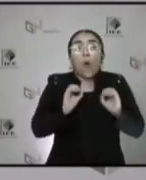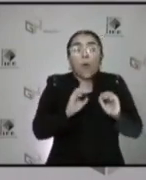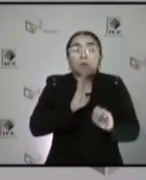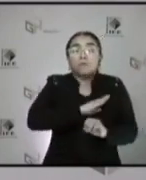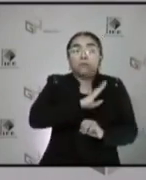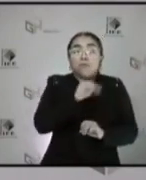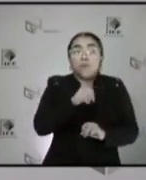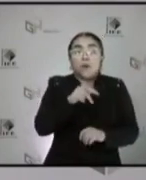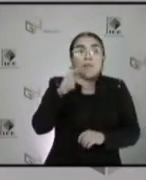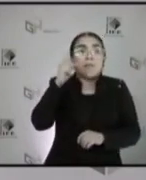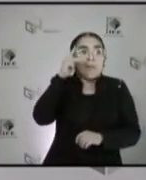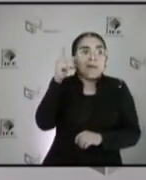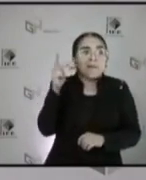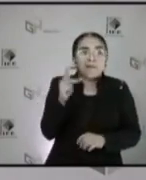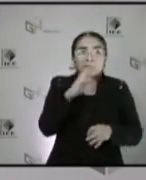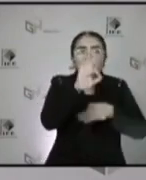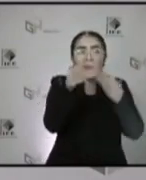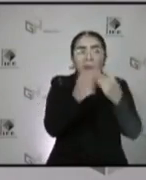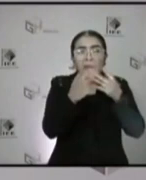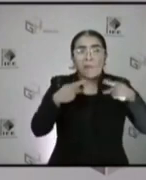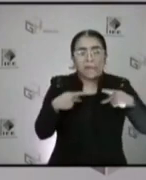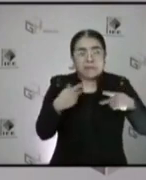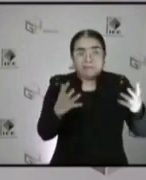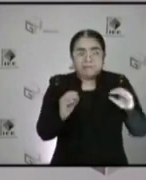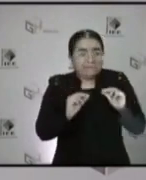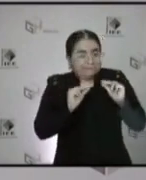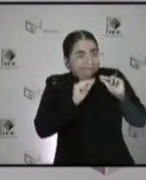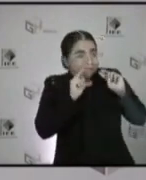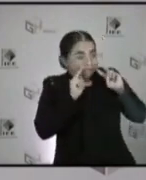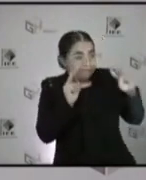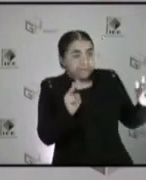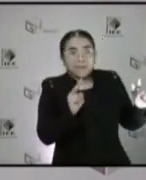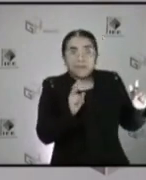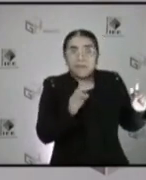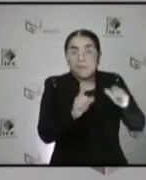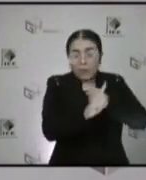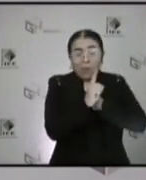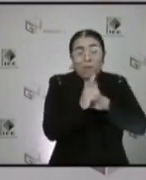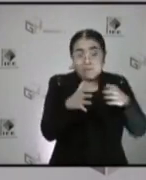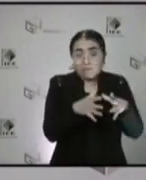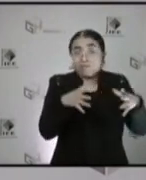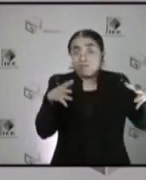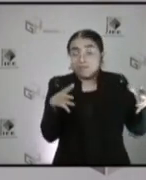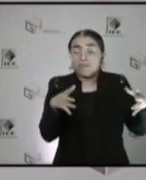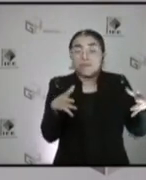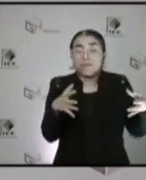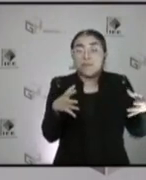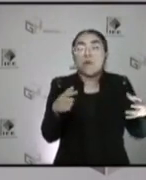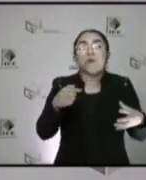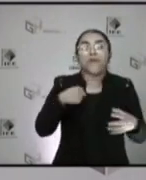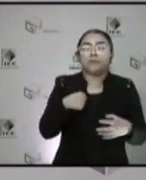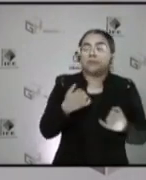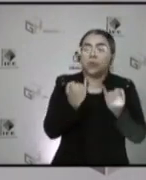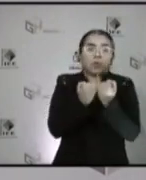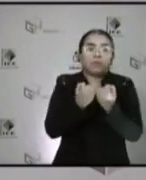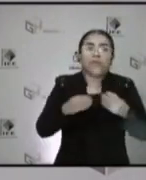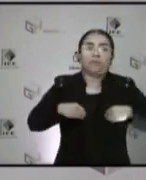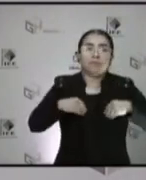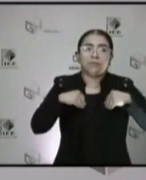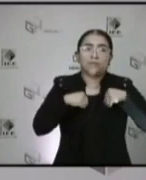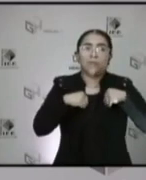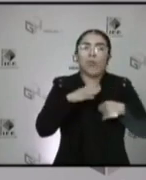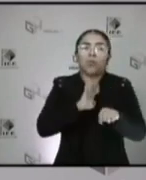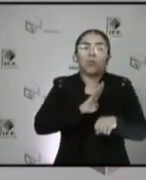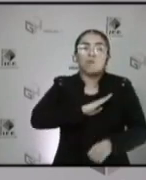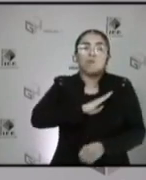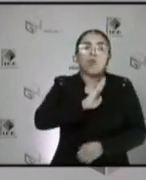de Pachuca. De esa magnitud ha sido el problema. Al igual que muchos hidalguenses, lo viví en carne propia con la muerte de mi